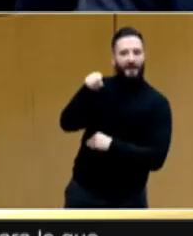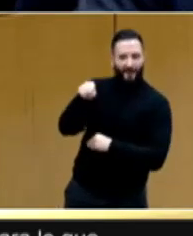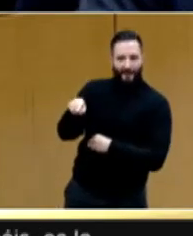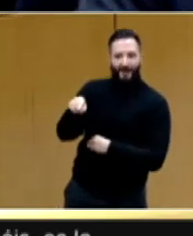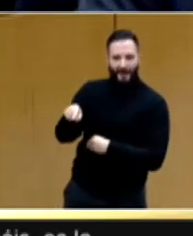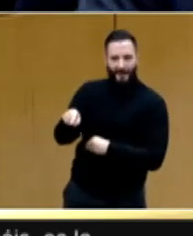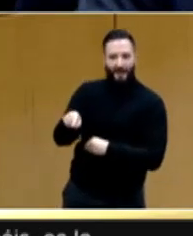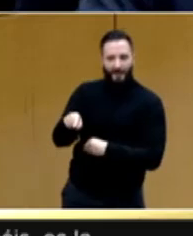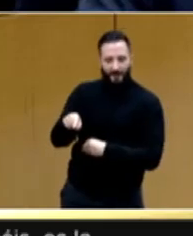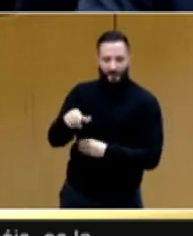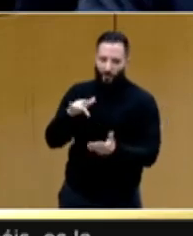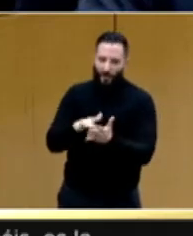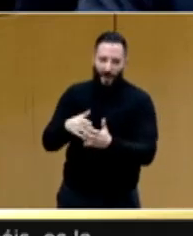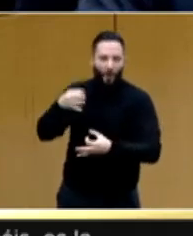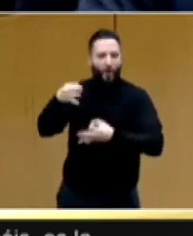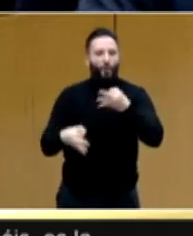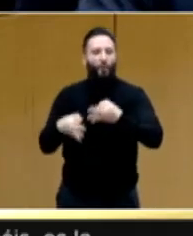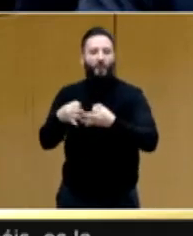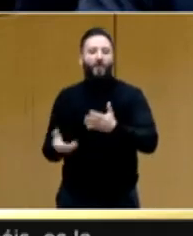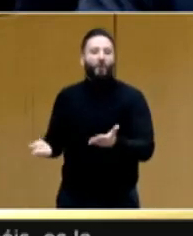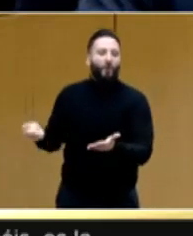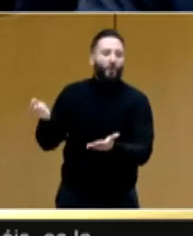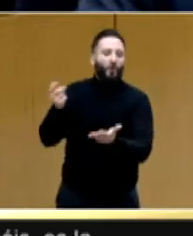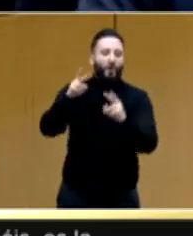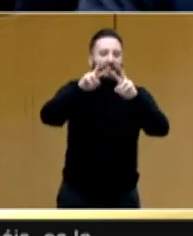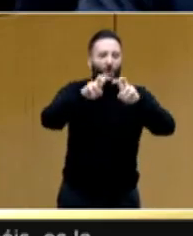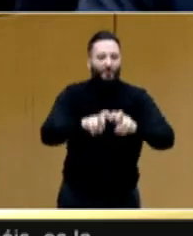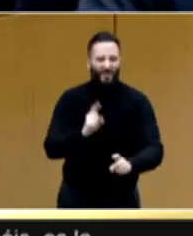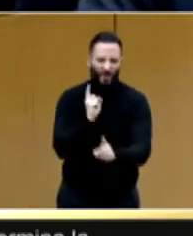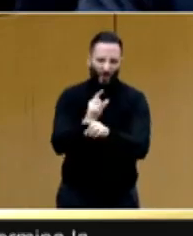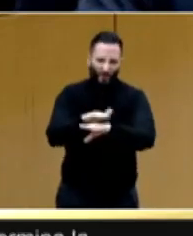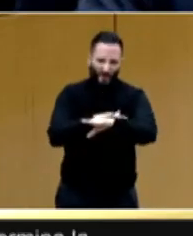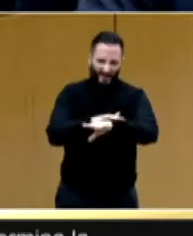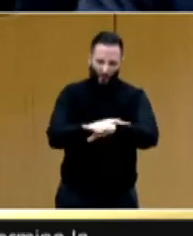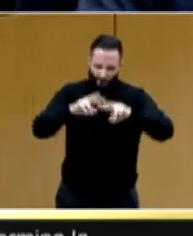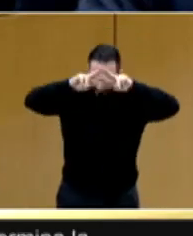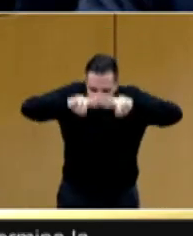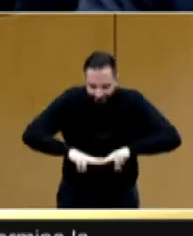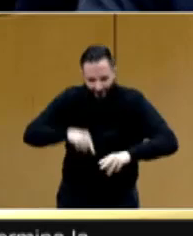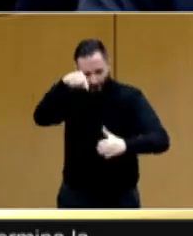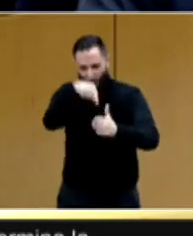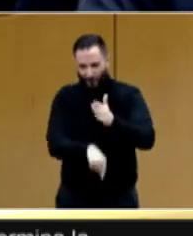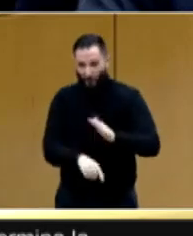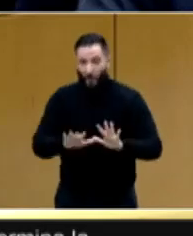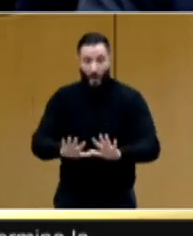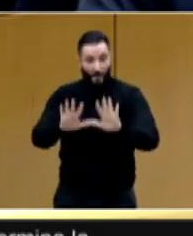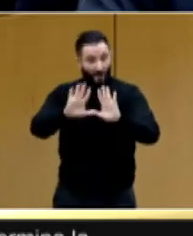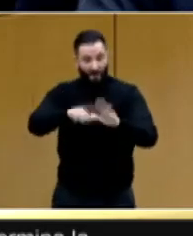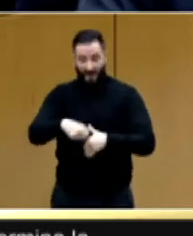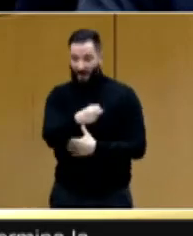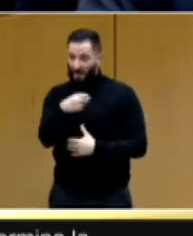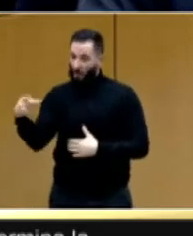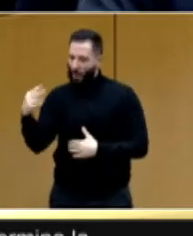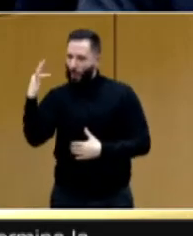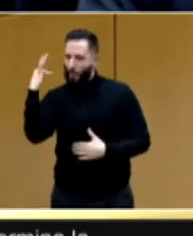tendríamos que ir a contencioso obviamente eso no lo vamos a hacer nosotros como entidad sino tendría que ser un departamento jurídico pero los resultados han sido muy positivos